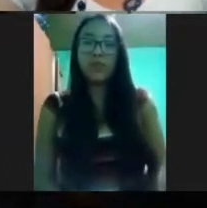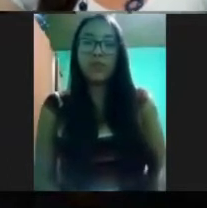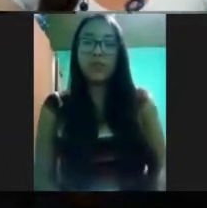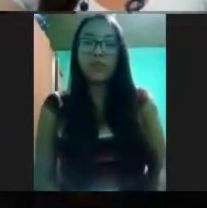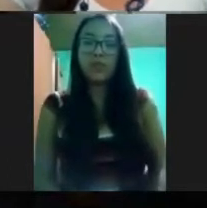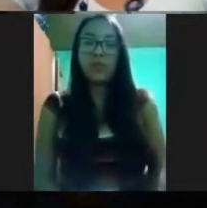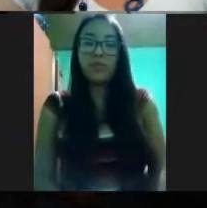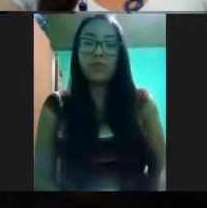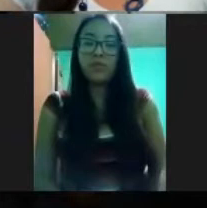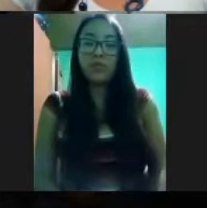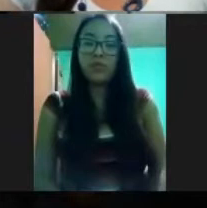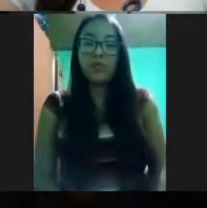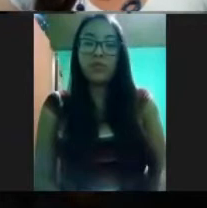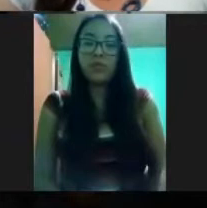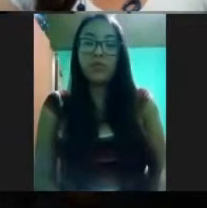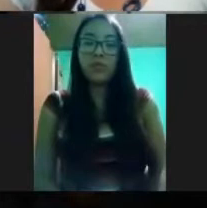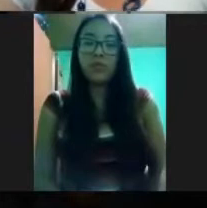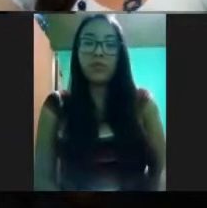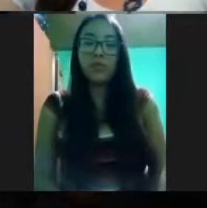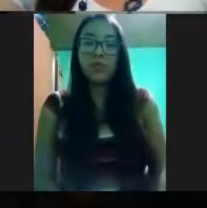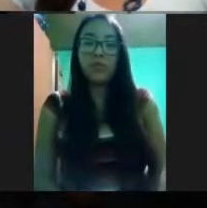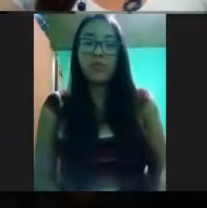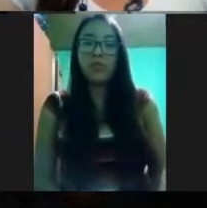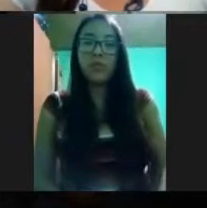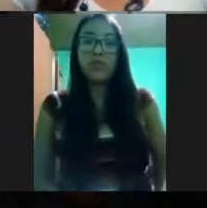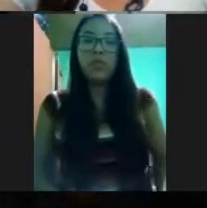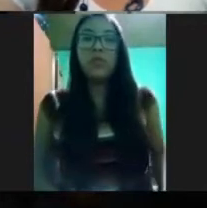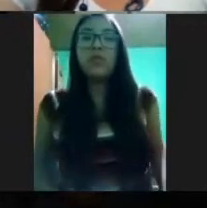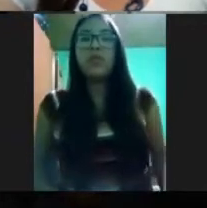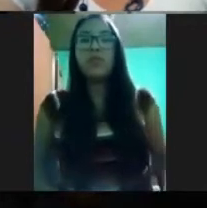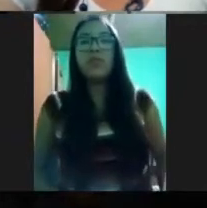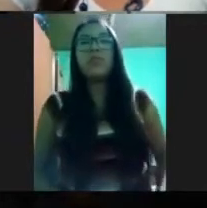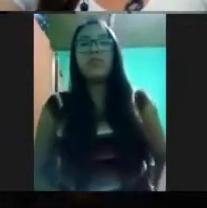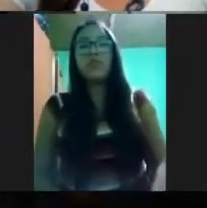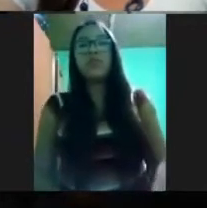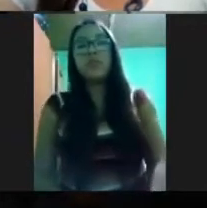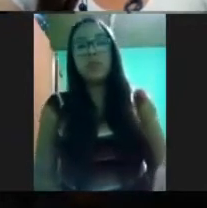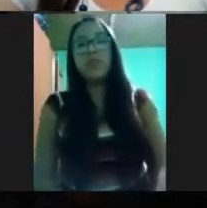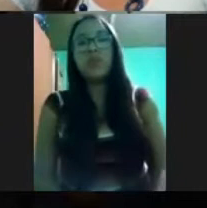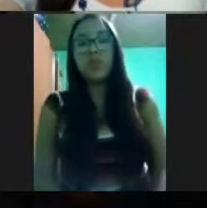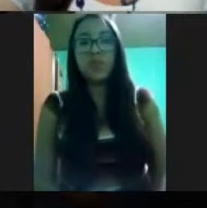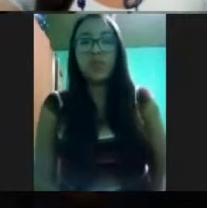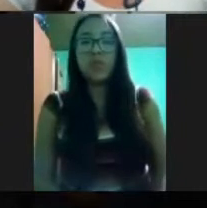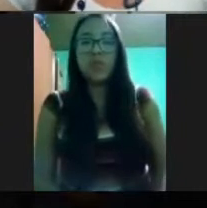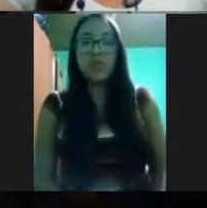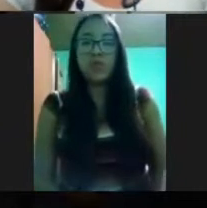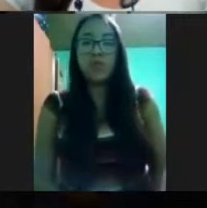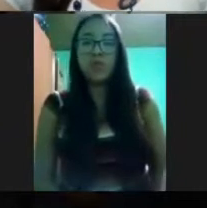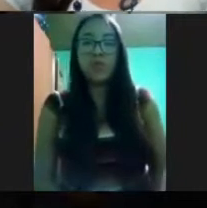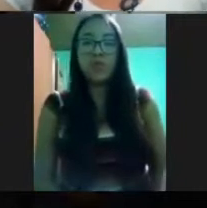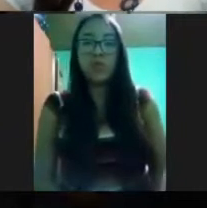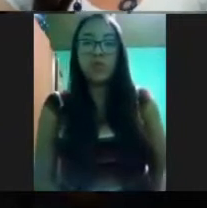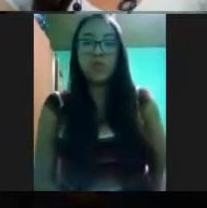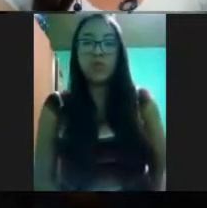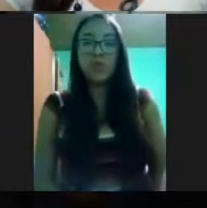esto radica en la falta de programas de educación reproductiva, ¿verdad? Que esto debería de darse tanto en el primero,